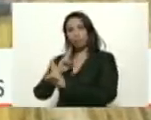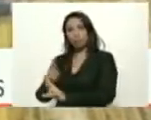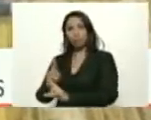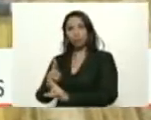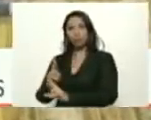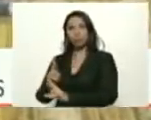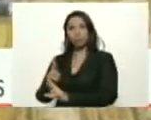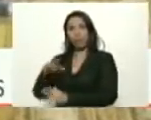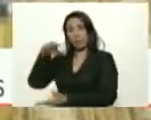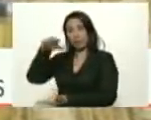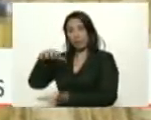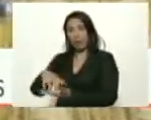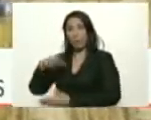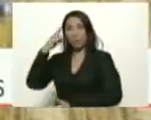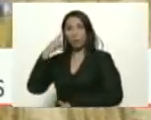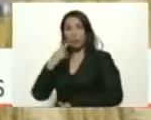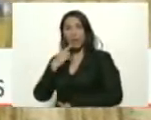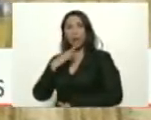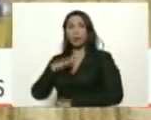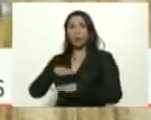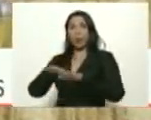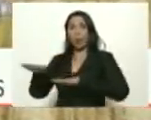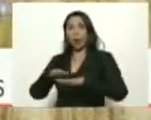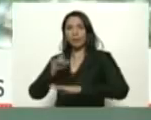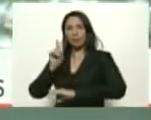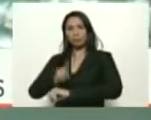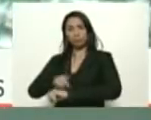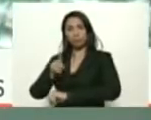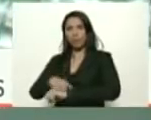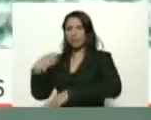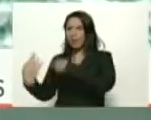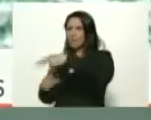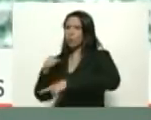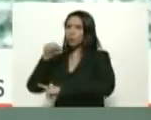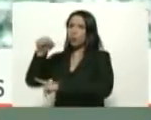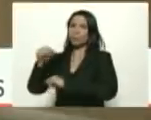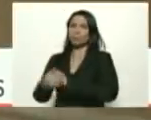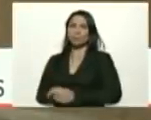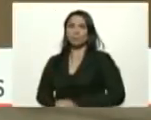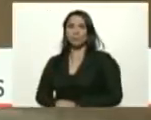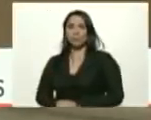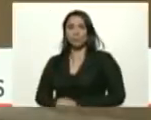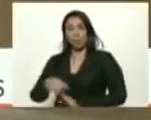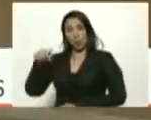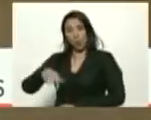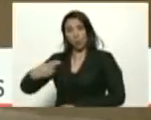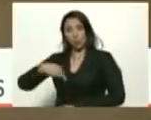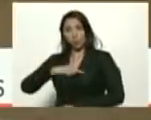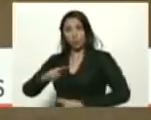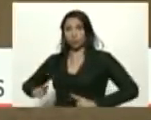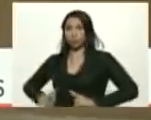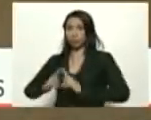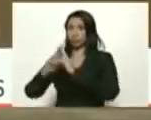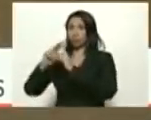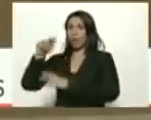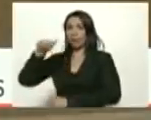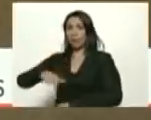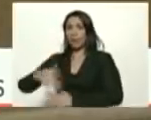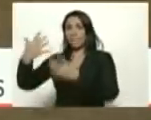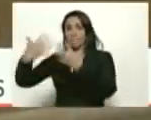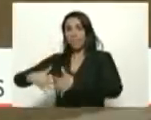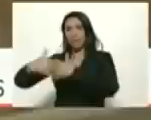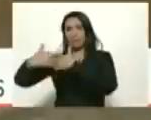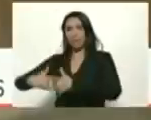del Estado Bolivariano de COGEDE en tiempos de revolución. Hoy nos encontramos desde la